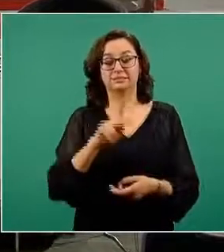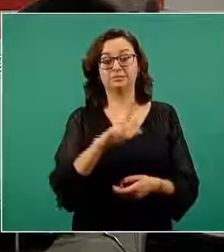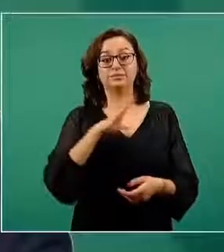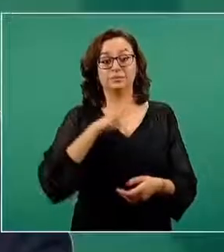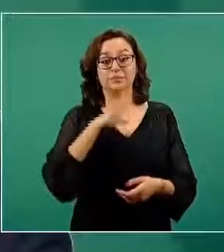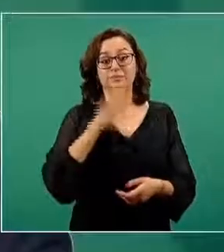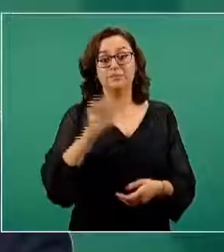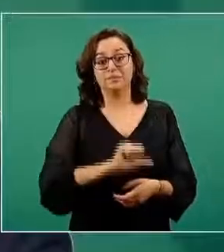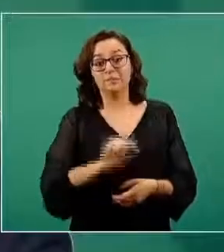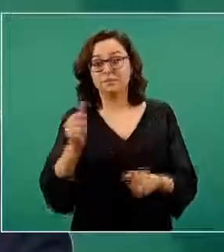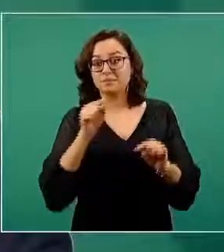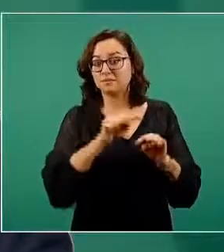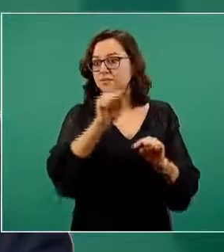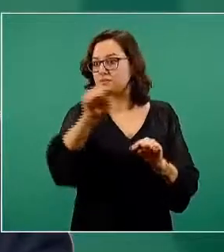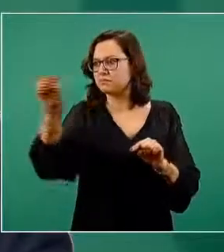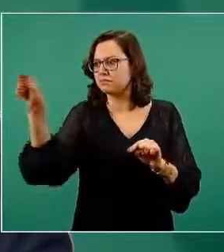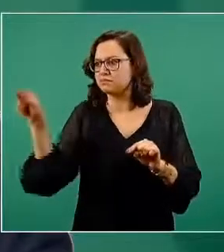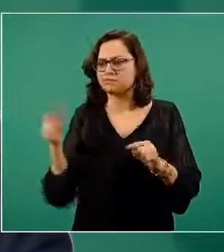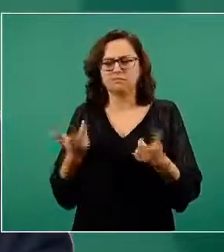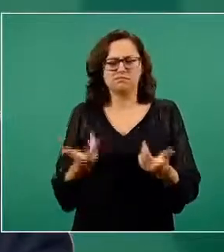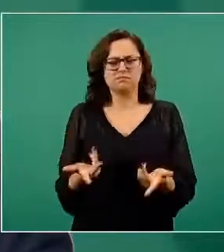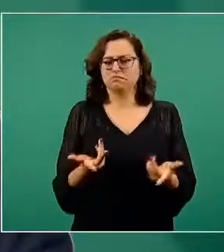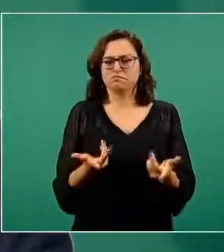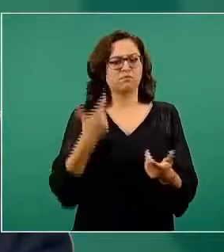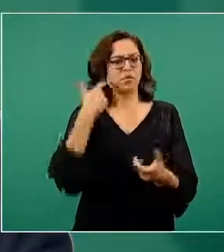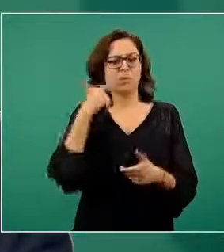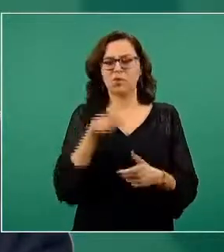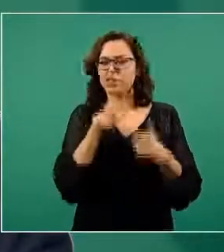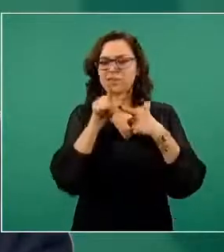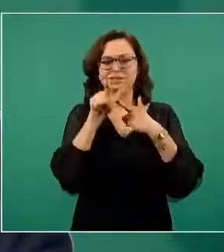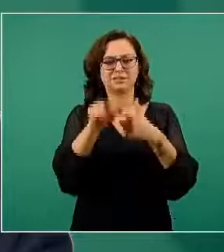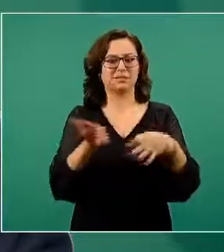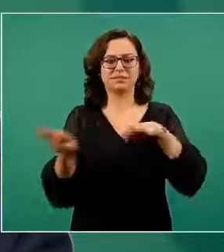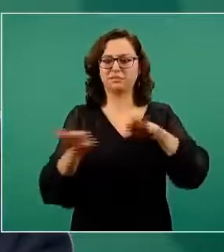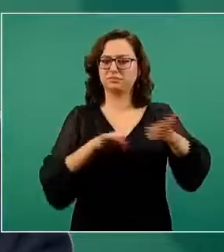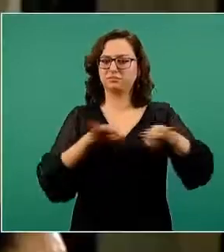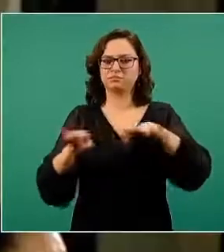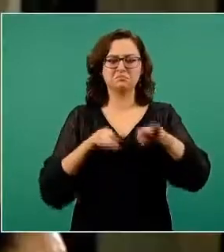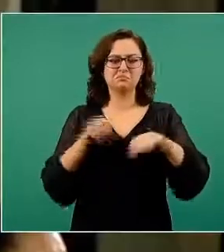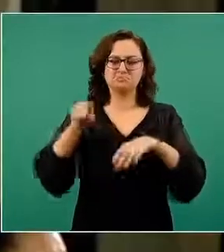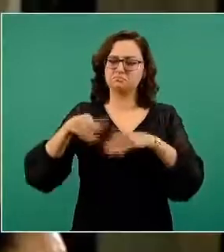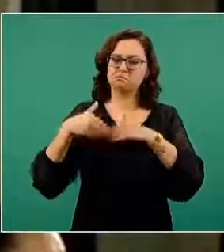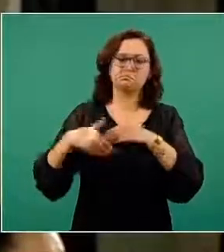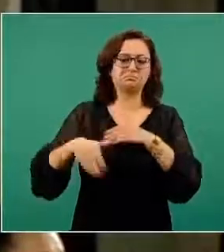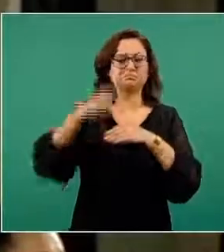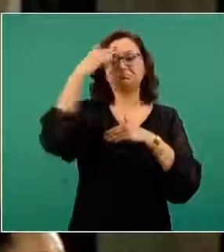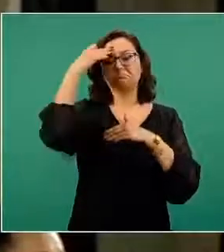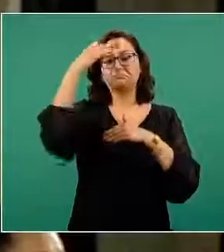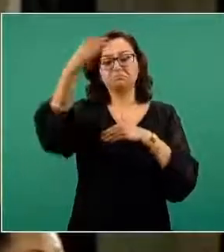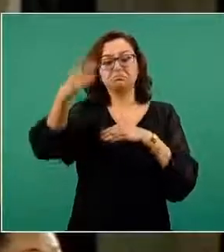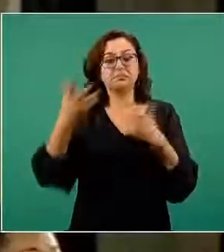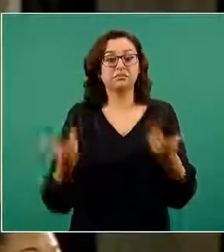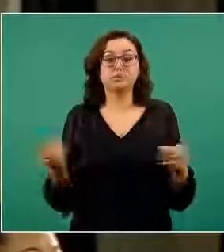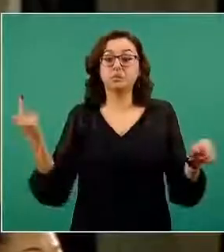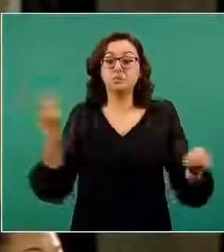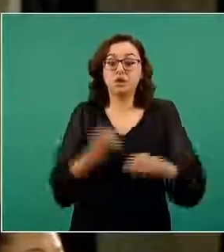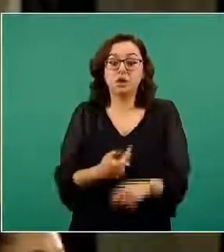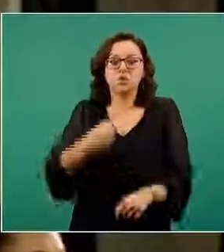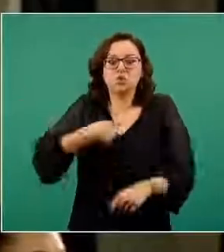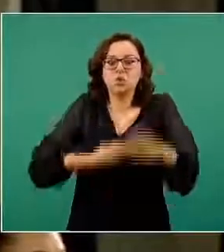estratégicos de la industria, en donde están decretada la suspensión de los plazos. Es decir, si yo tengo un trámite que